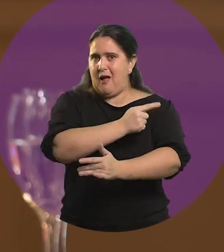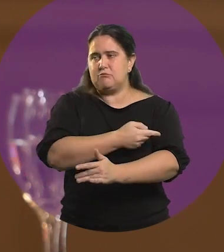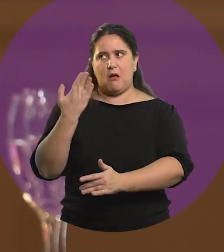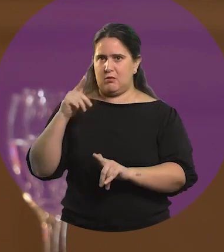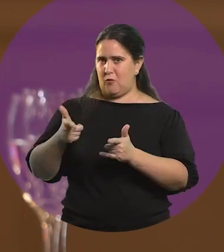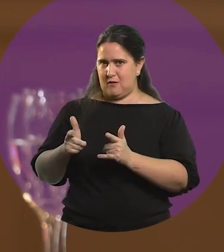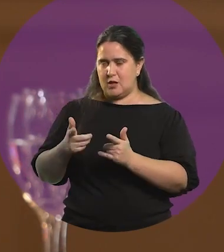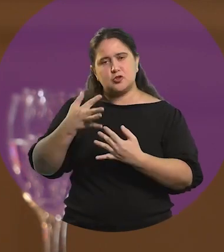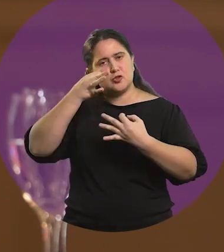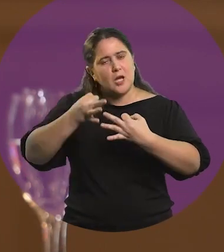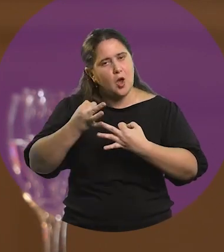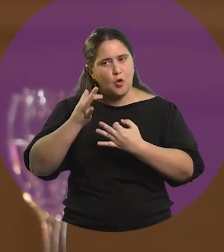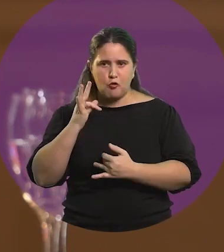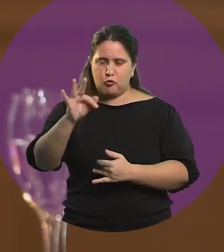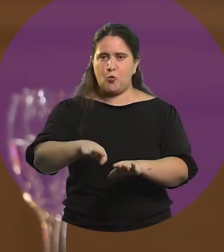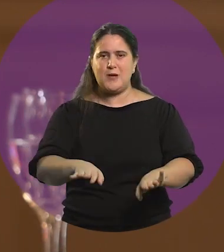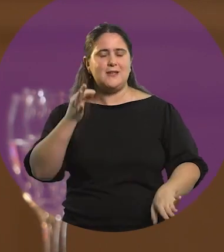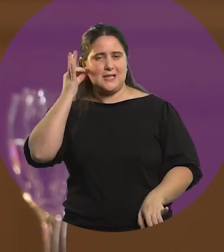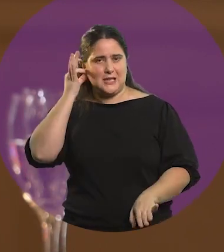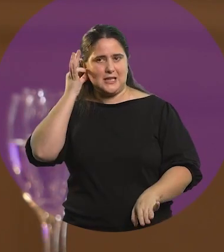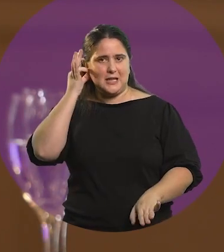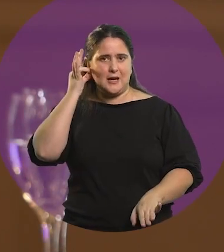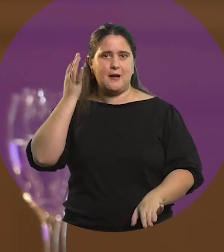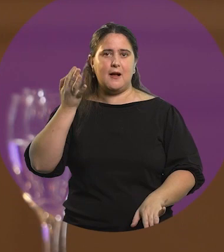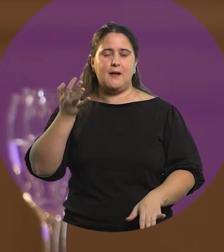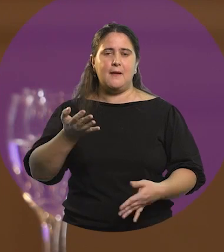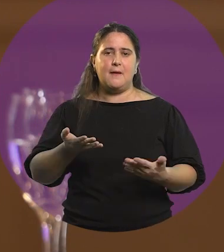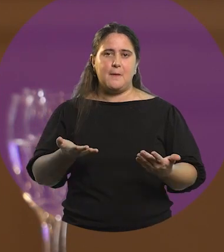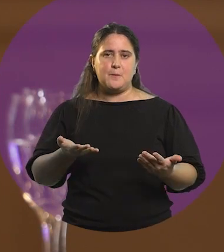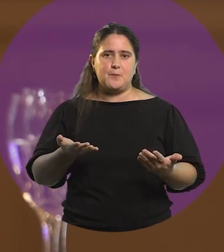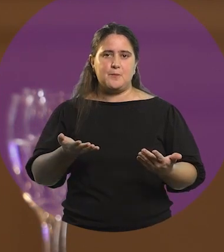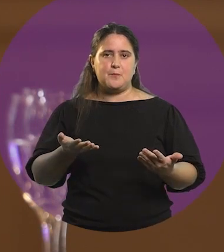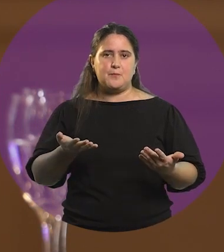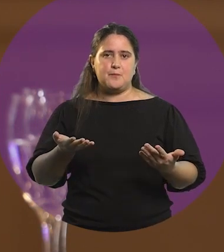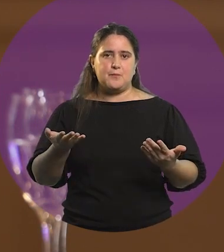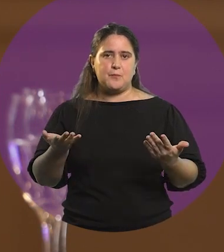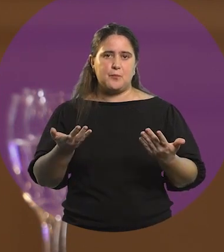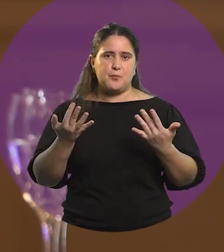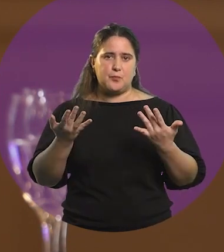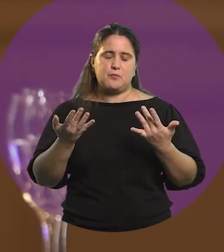verdad estoy convencido que nuestras futuras generaciones de niñas están en